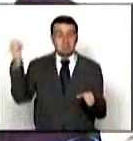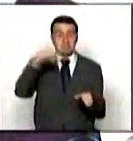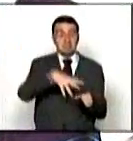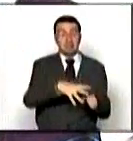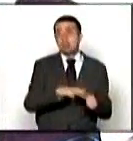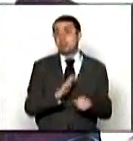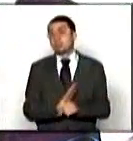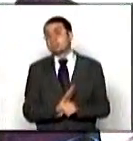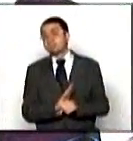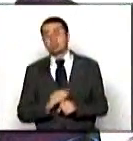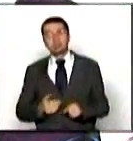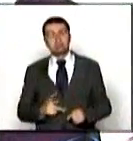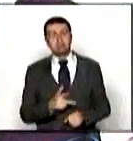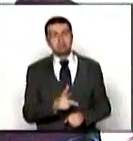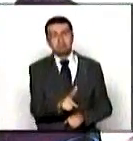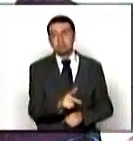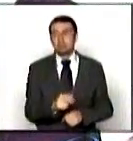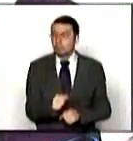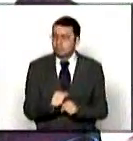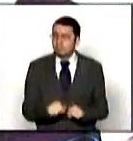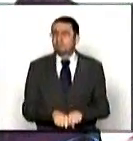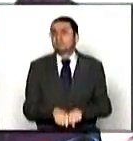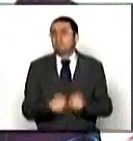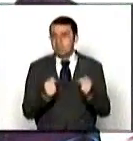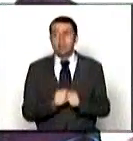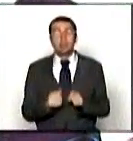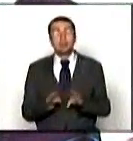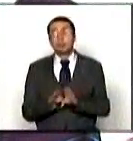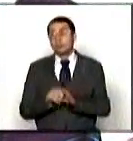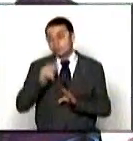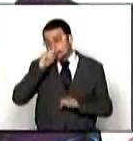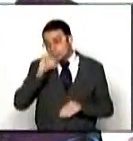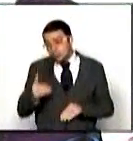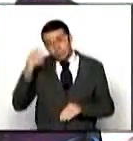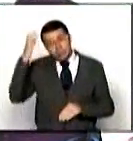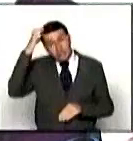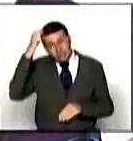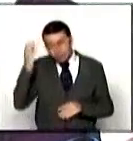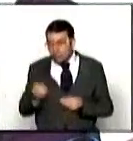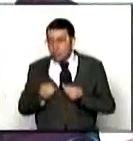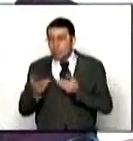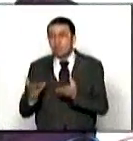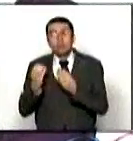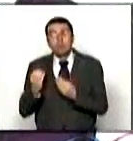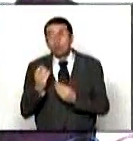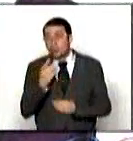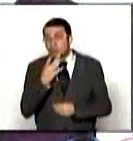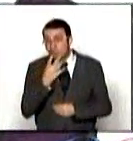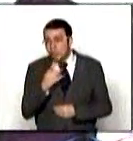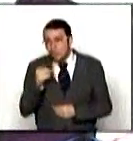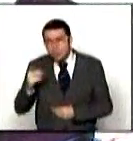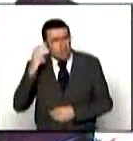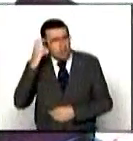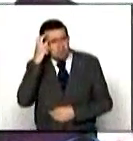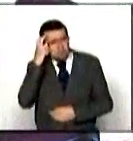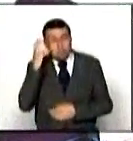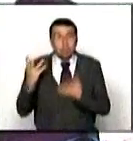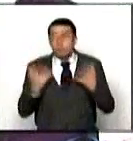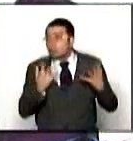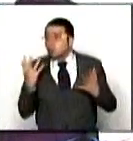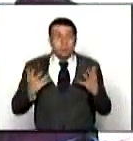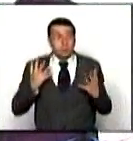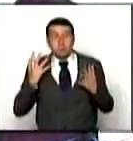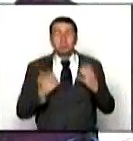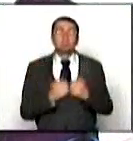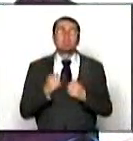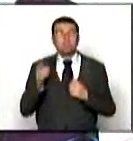manera descontrolada el motor. Lo mismo pasa con el cerebro de los niños. Si les damos grandes cantidades de azúcar, ellos son niños que son irritables, que son ansiosos, que no